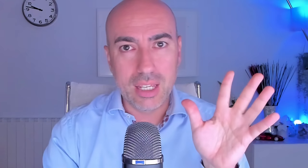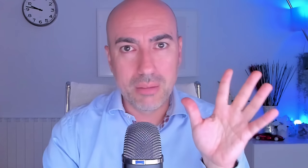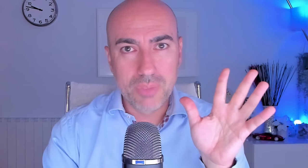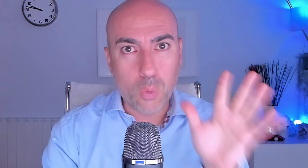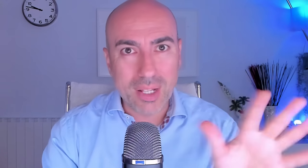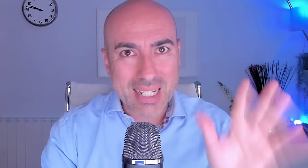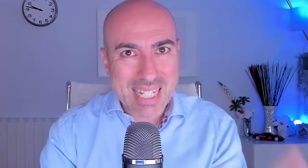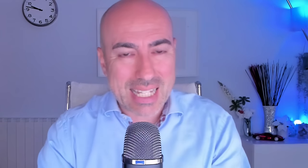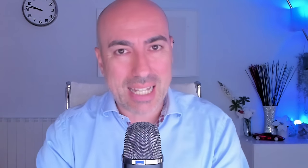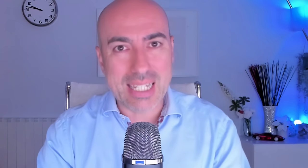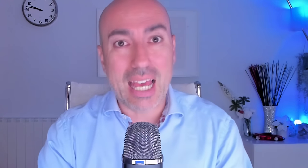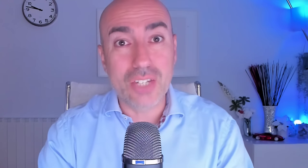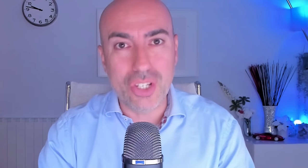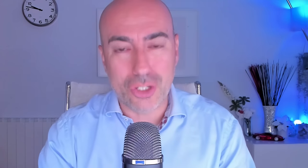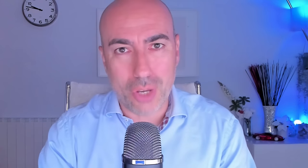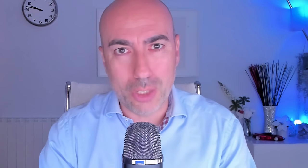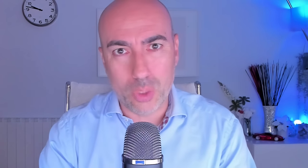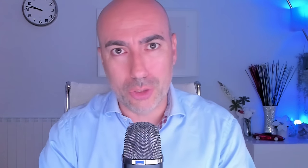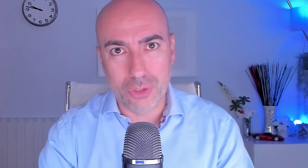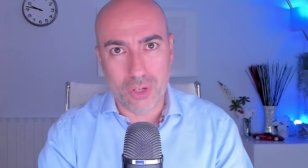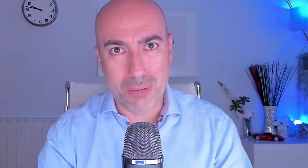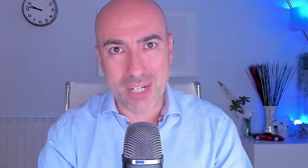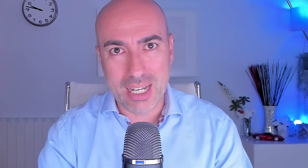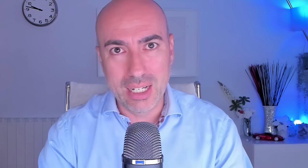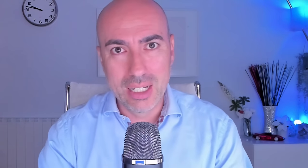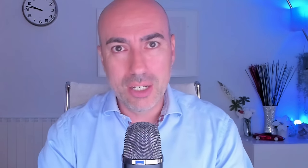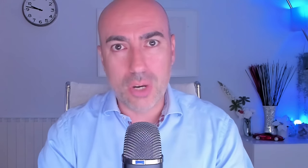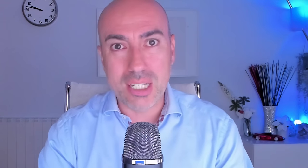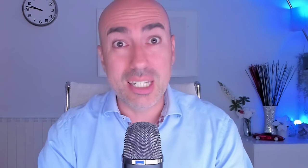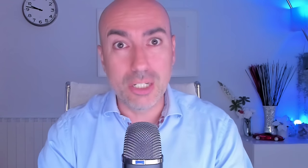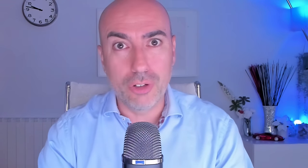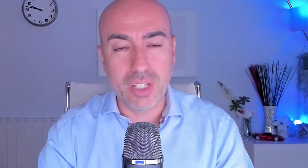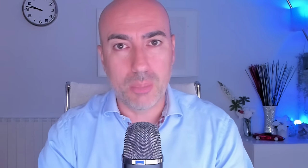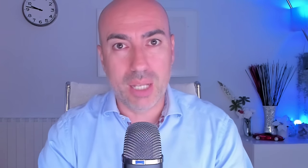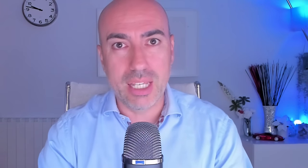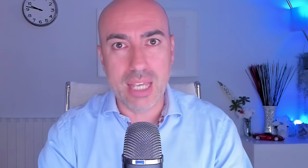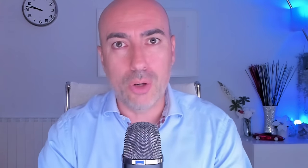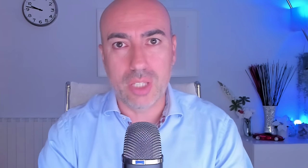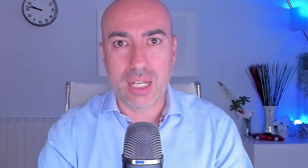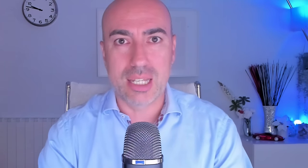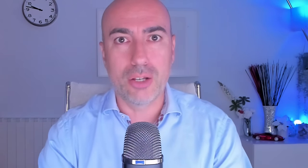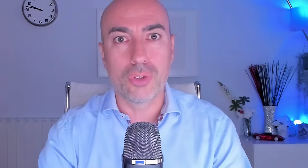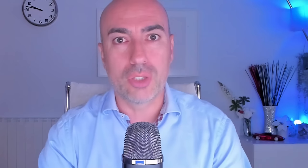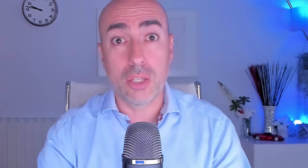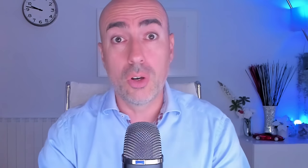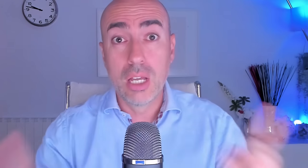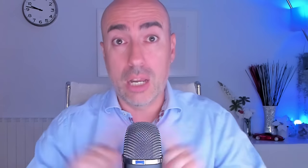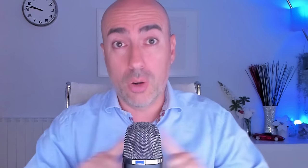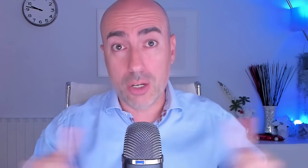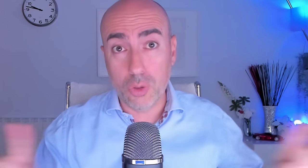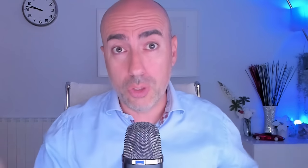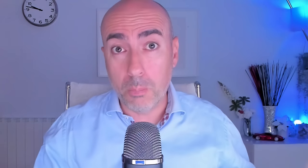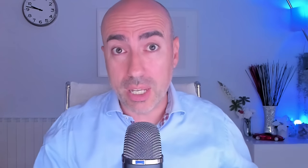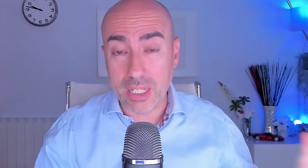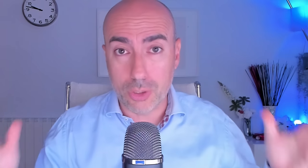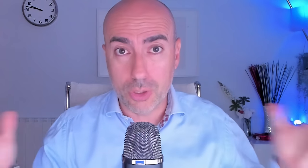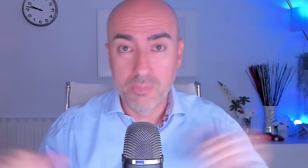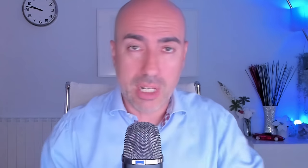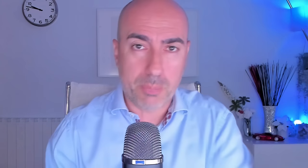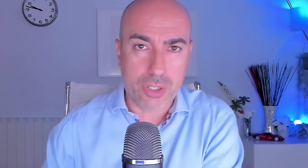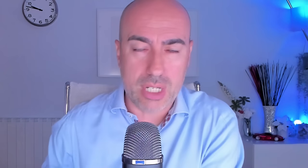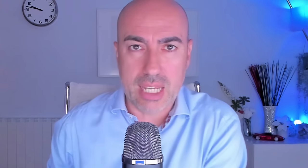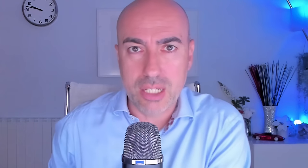eh Cuántas de estas has visto en tu entorno laboral o has sido víctima de ella o te las han contado a lo largo de un